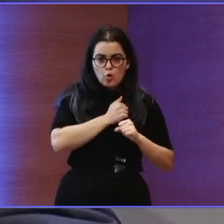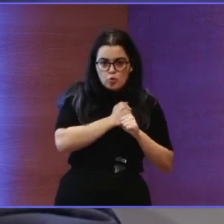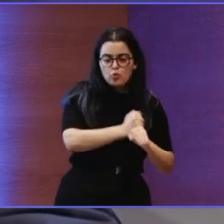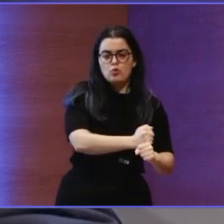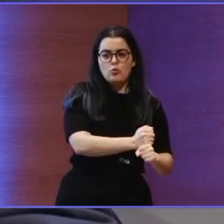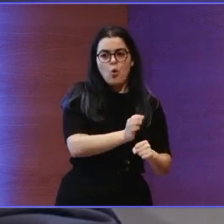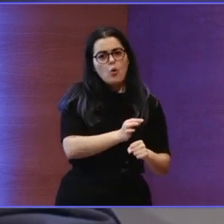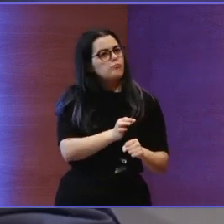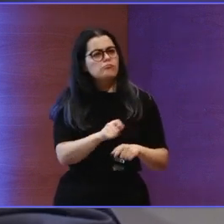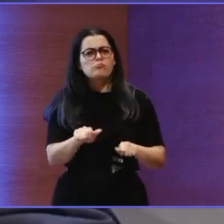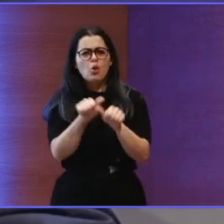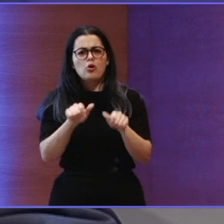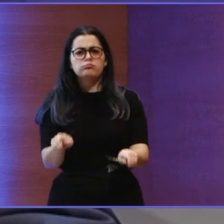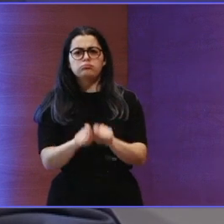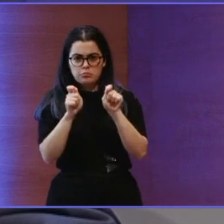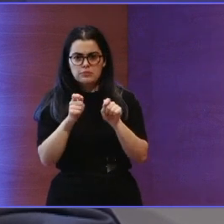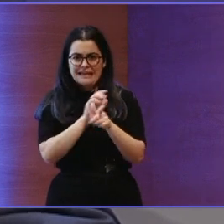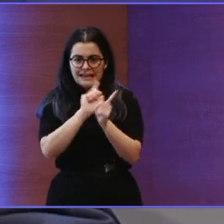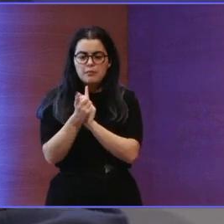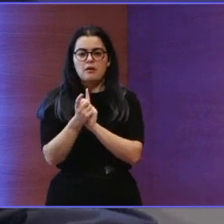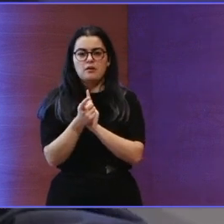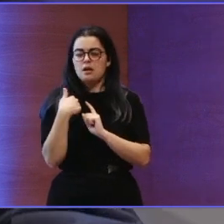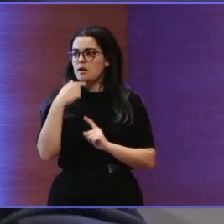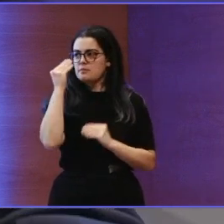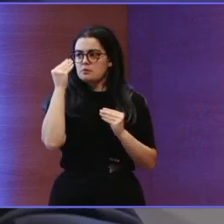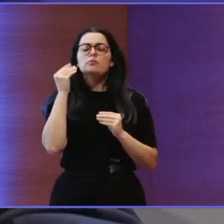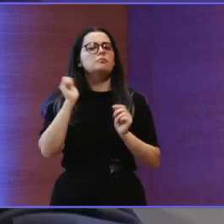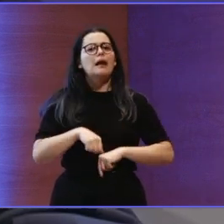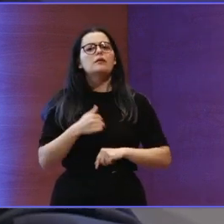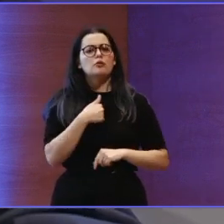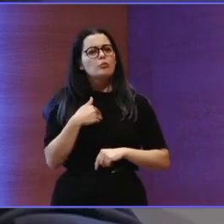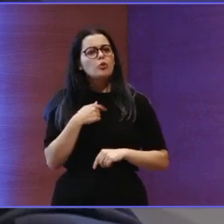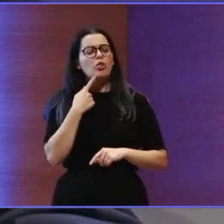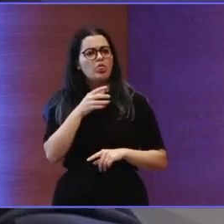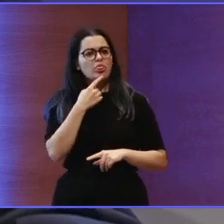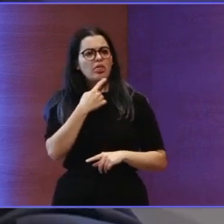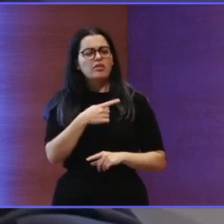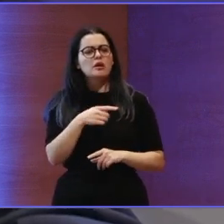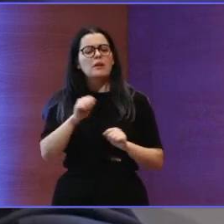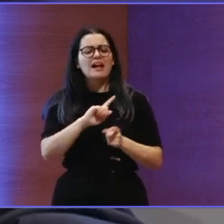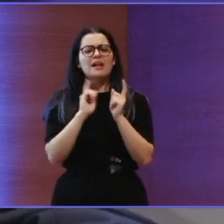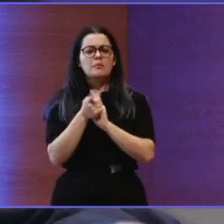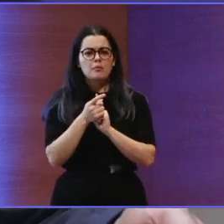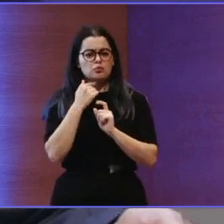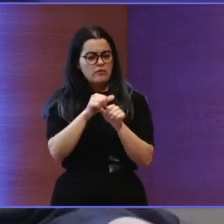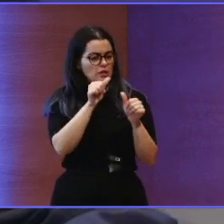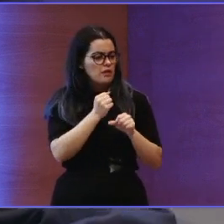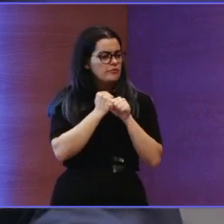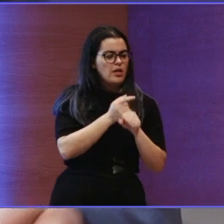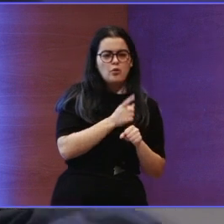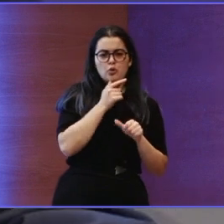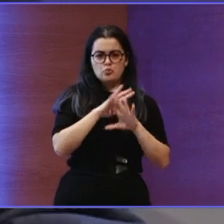No Y ahí el papel fue crucial para decir pues rompemos la La fidelidad al modelo que es un modelo